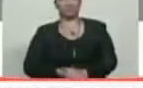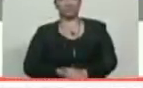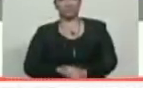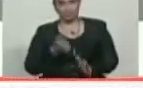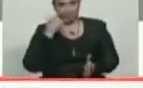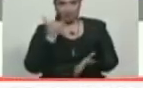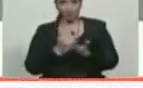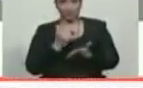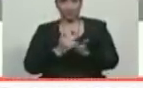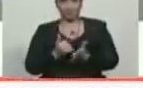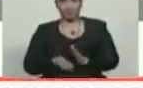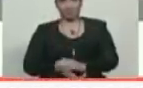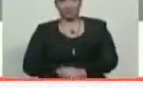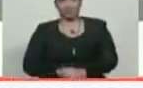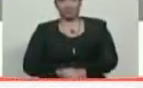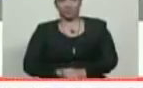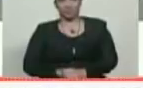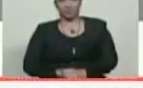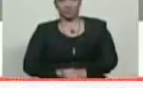Fíjense lo siguiente.